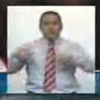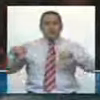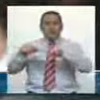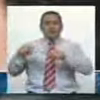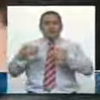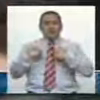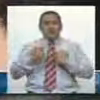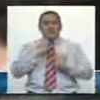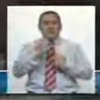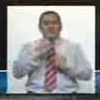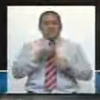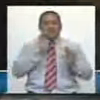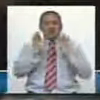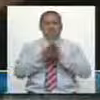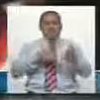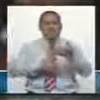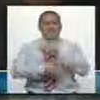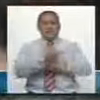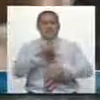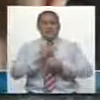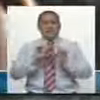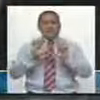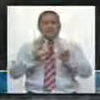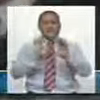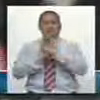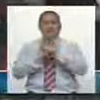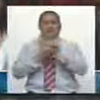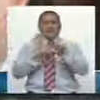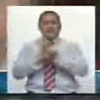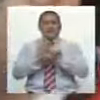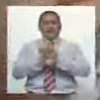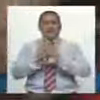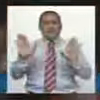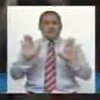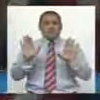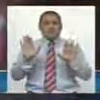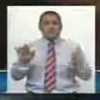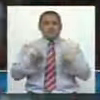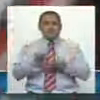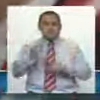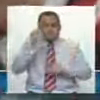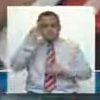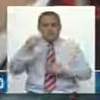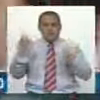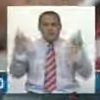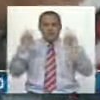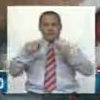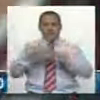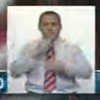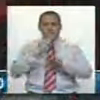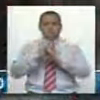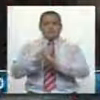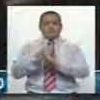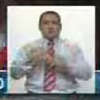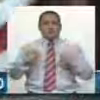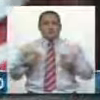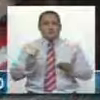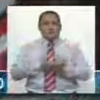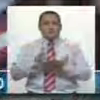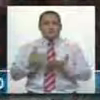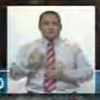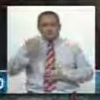a ningún tipo de condiciones salvo la Constitución y la ley. ¿Usted lo considera como un desafío? No, no lo